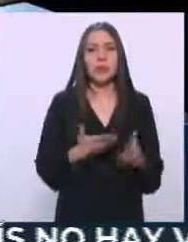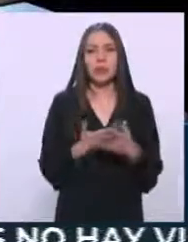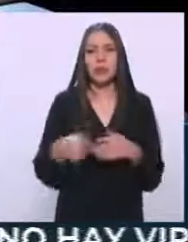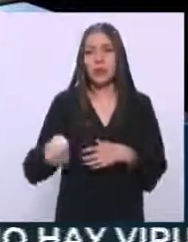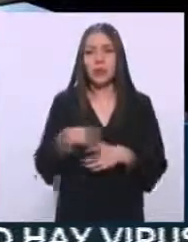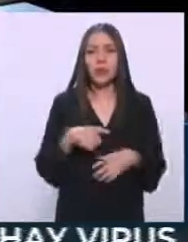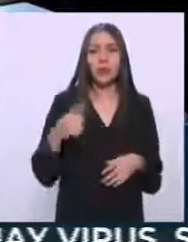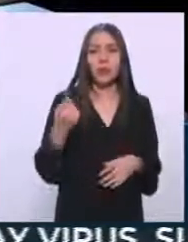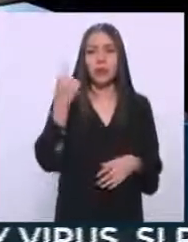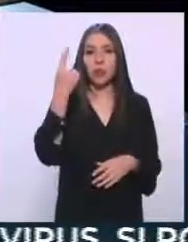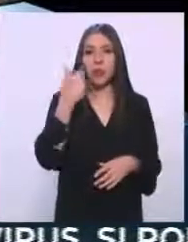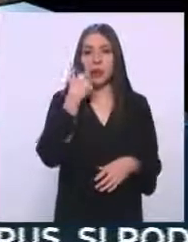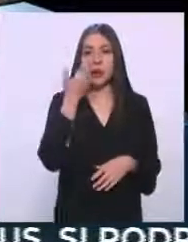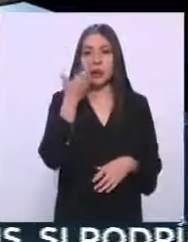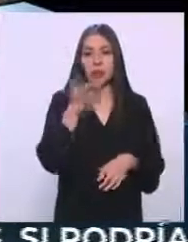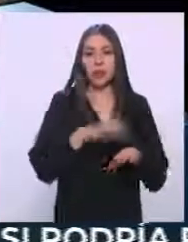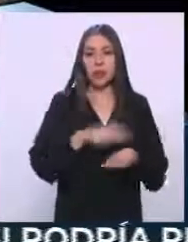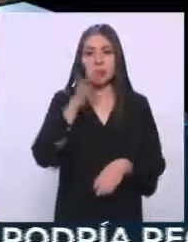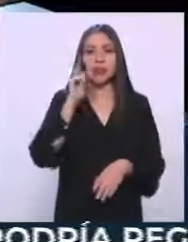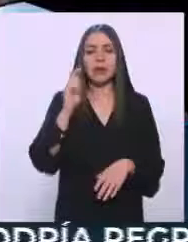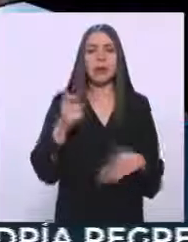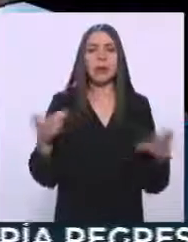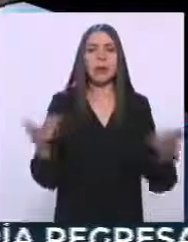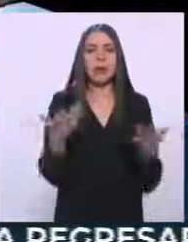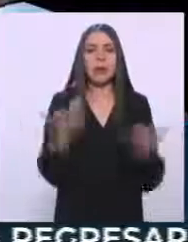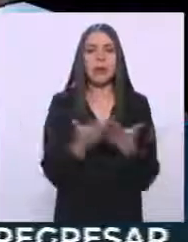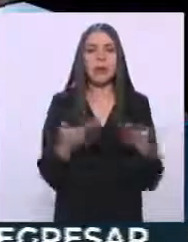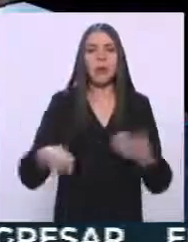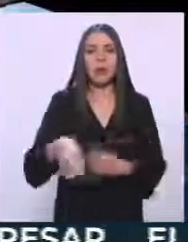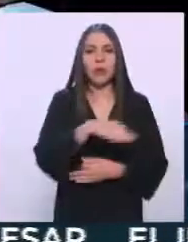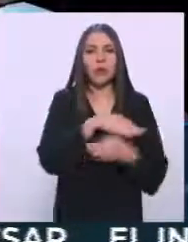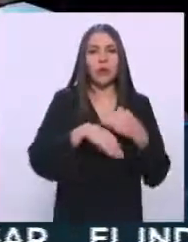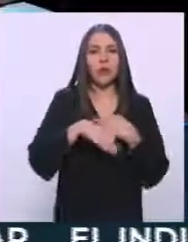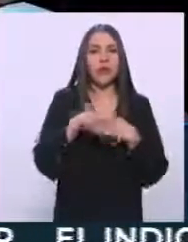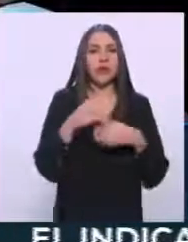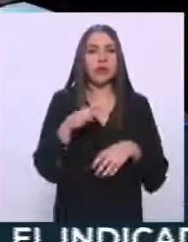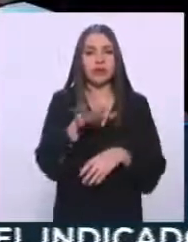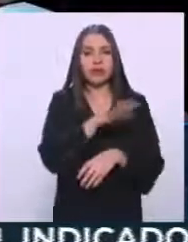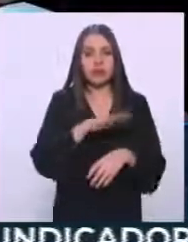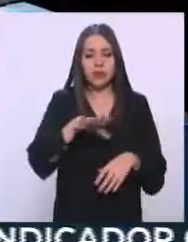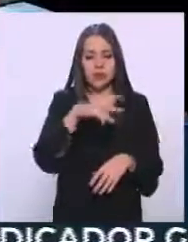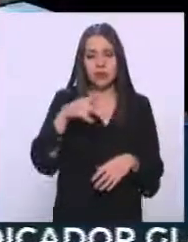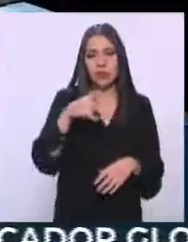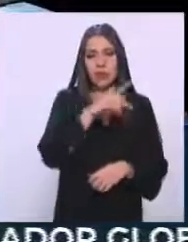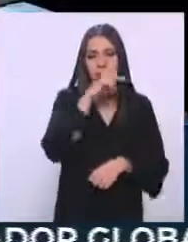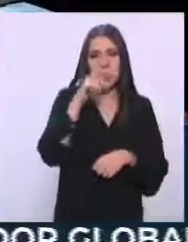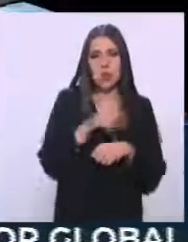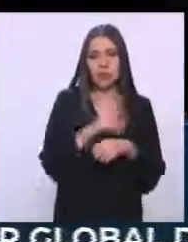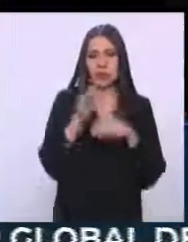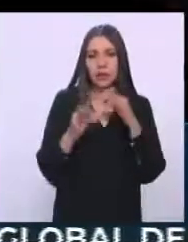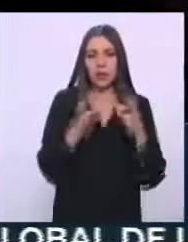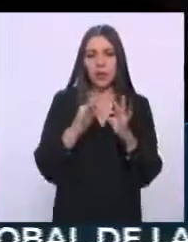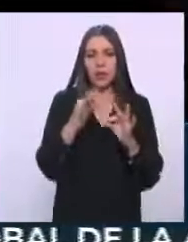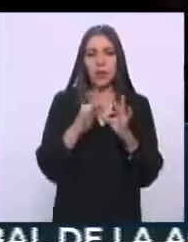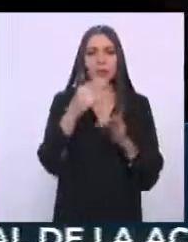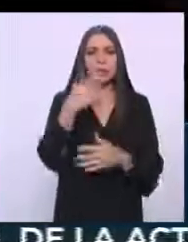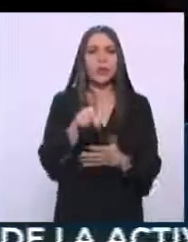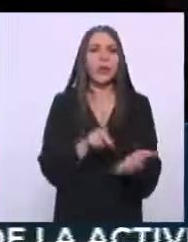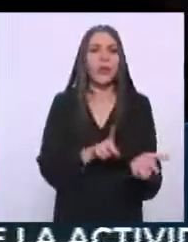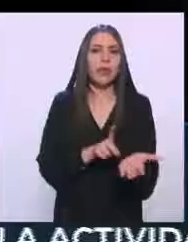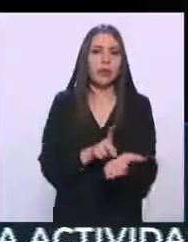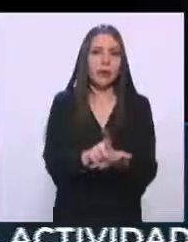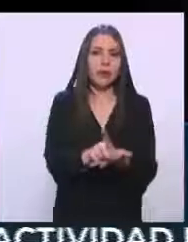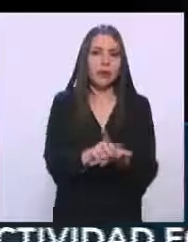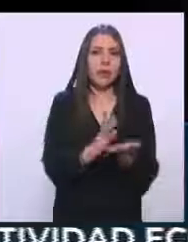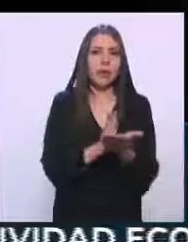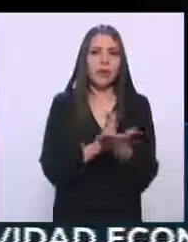demandas es construir lo que aquí llamamos un Estado social de derecho, con un orden constitucional que garantice el